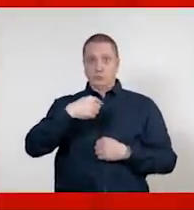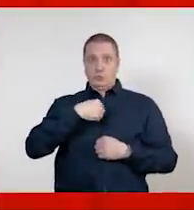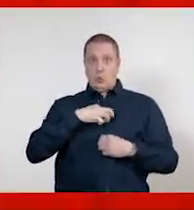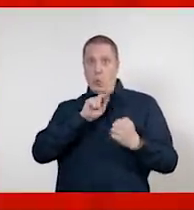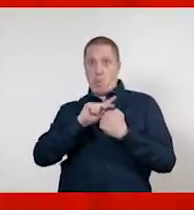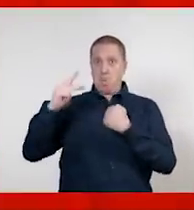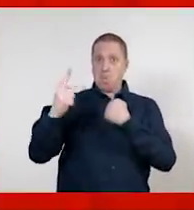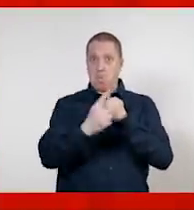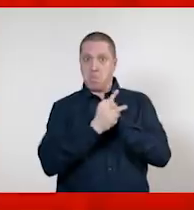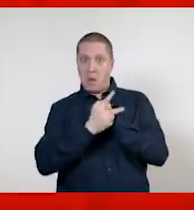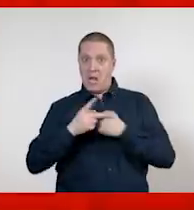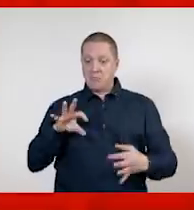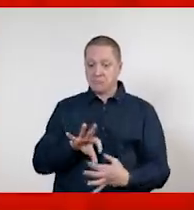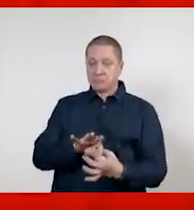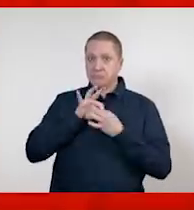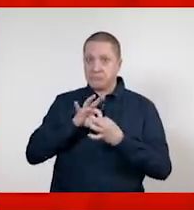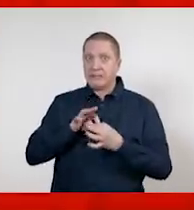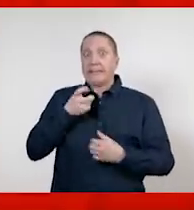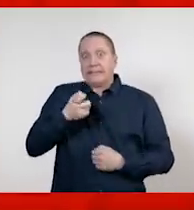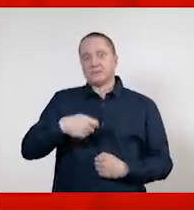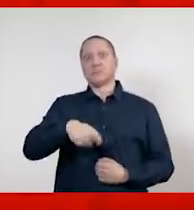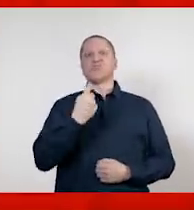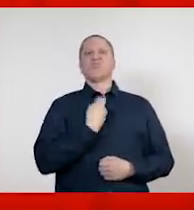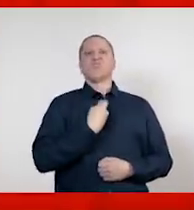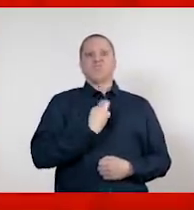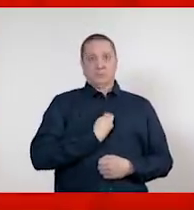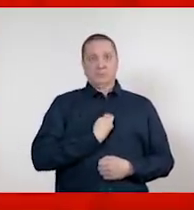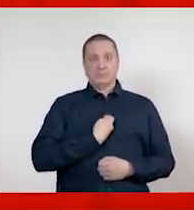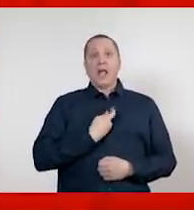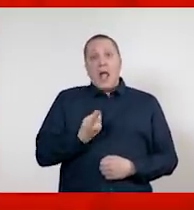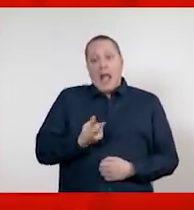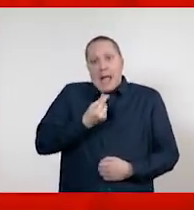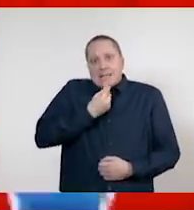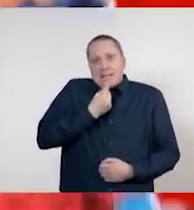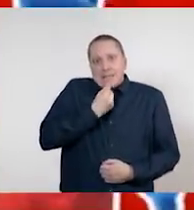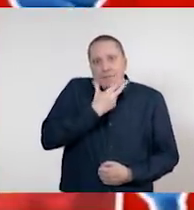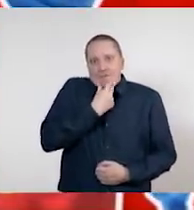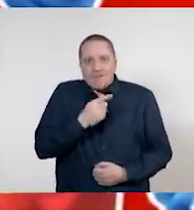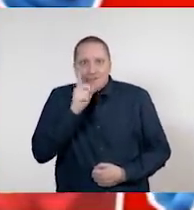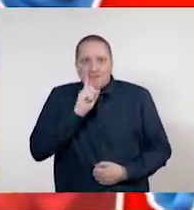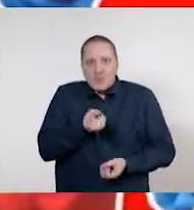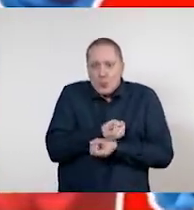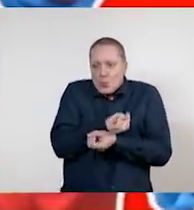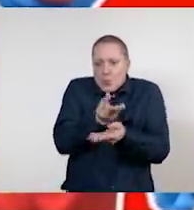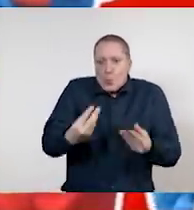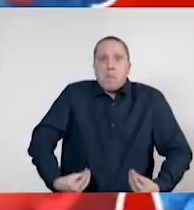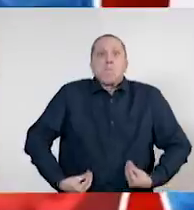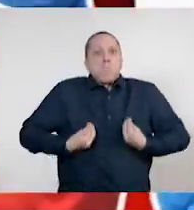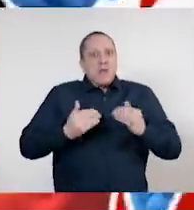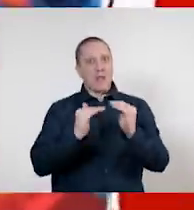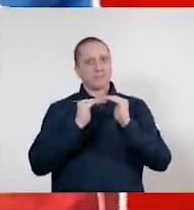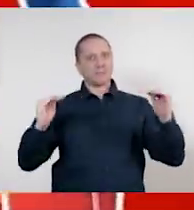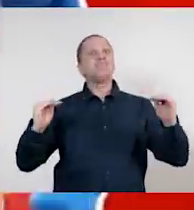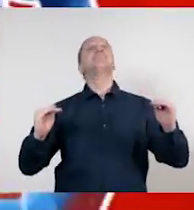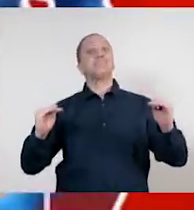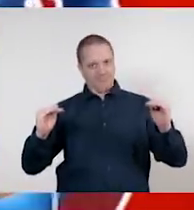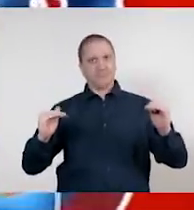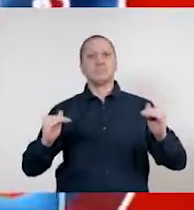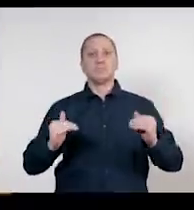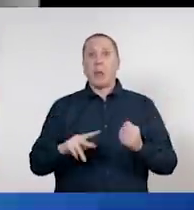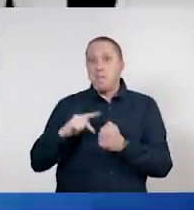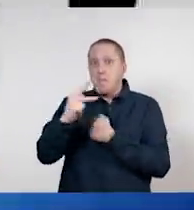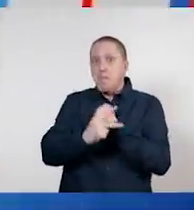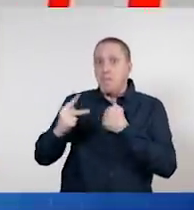La nacionalidad, como una identidad, le da a niñas y niños una vida en